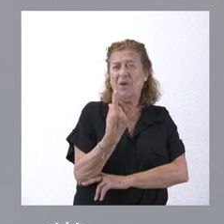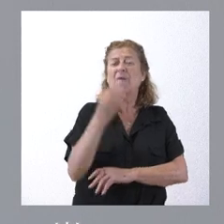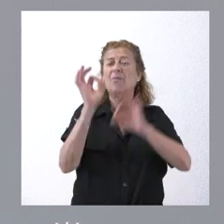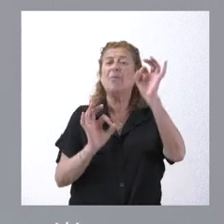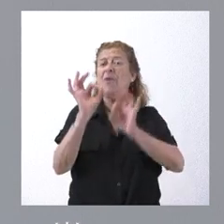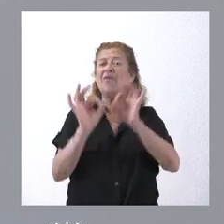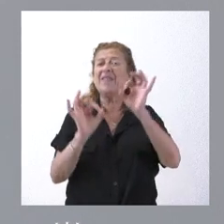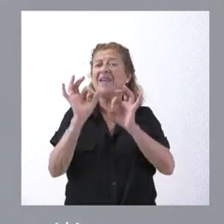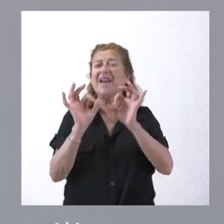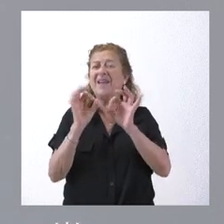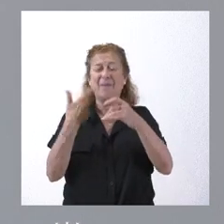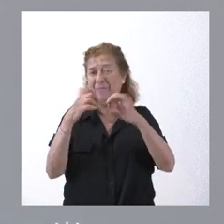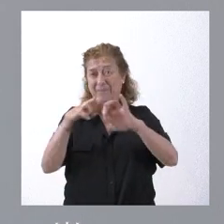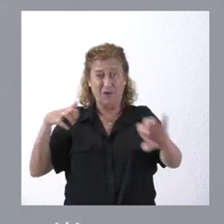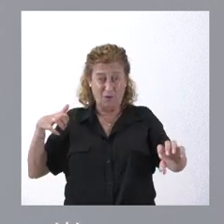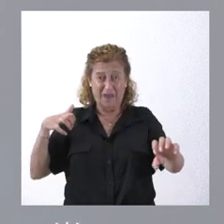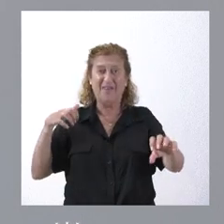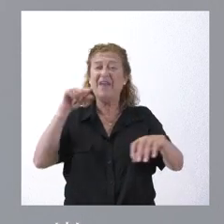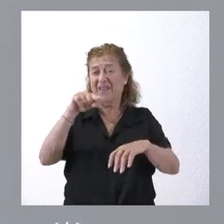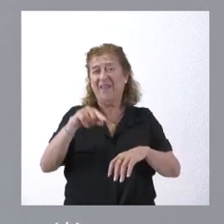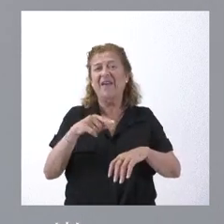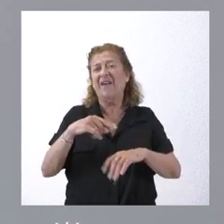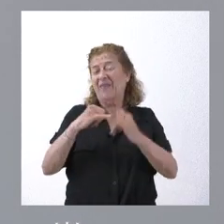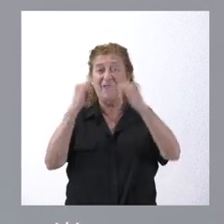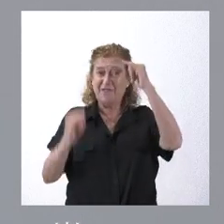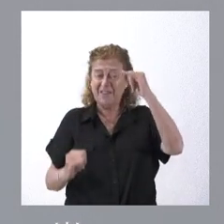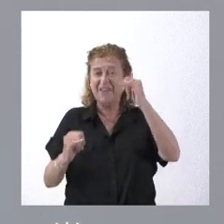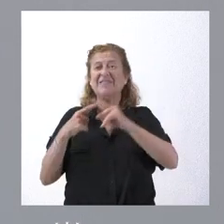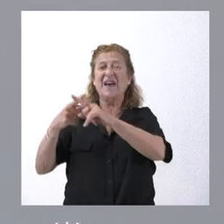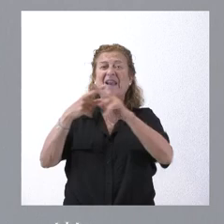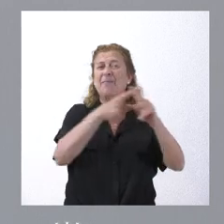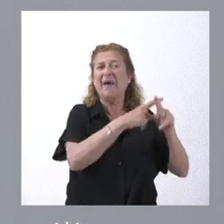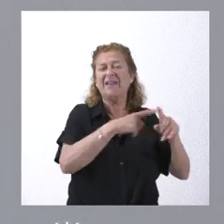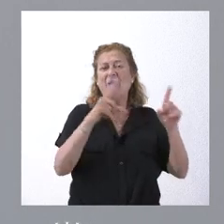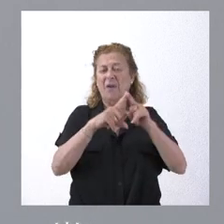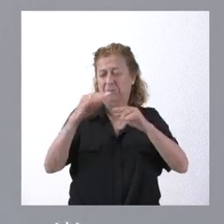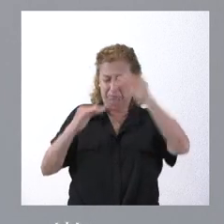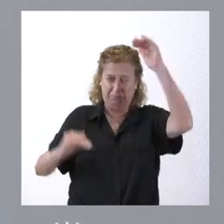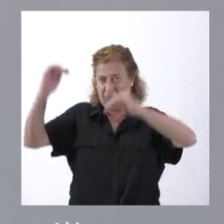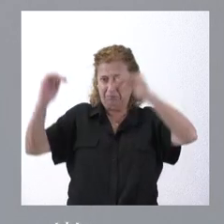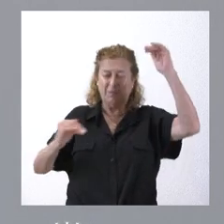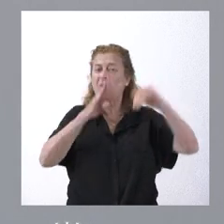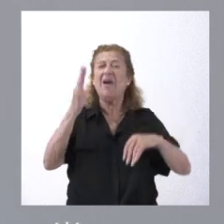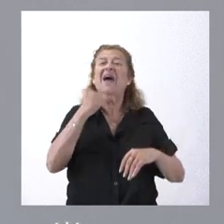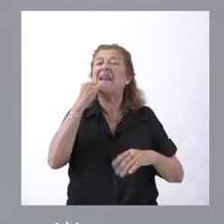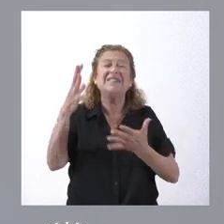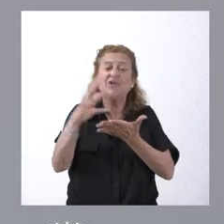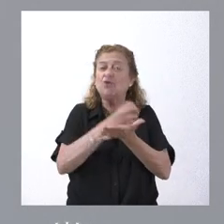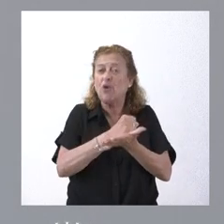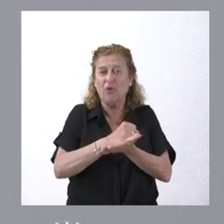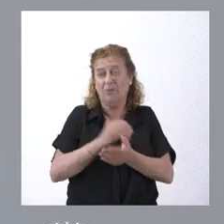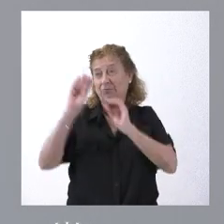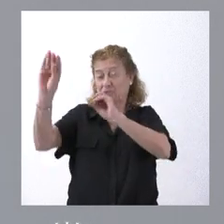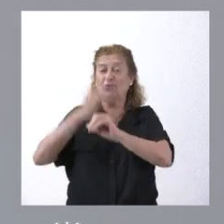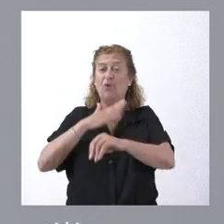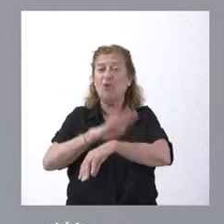porcentaje muy mayoritario de ese margen de déficit se reparte de forma muy desequilibrada porque casi en su totalidad corresponde al